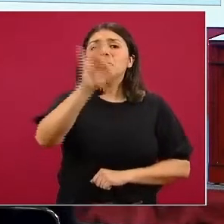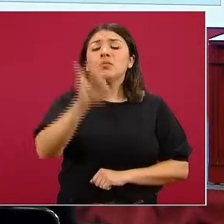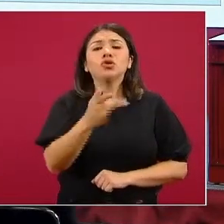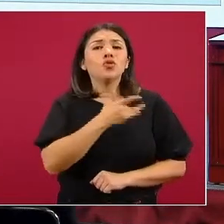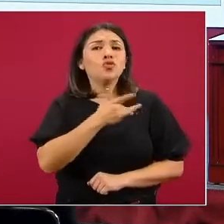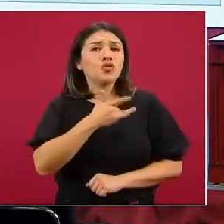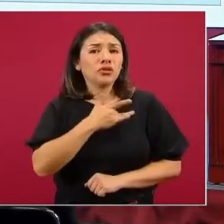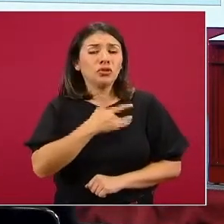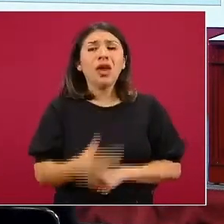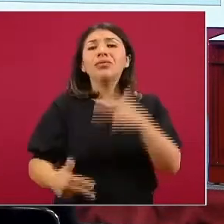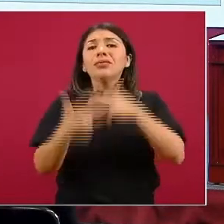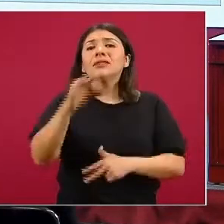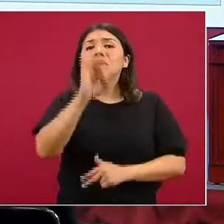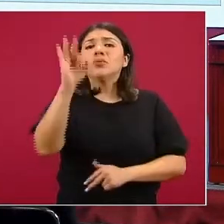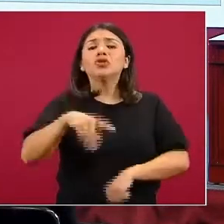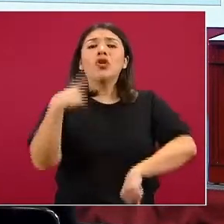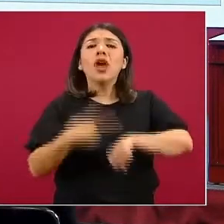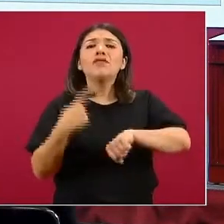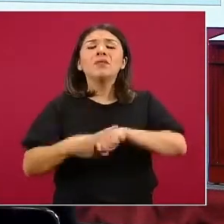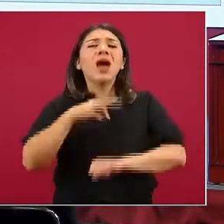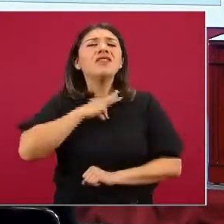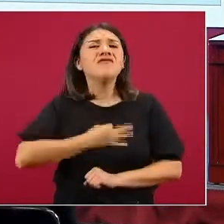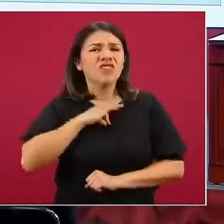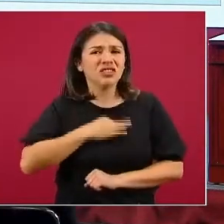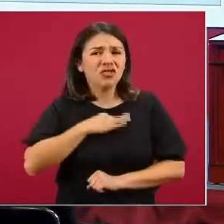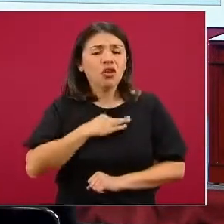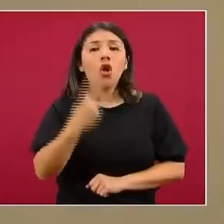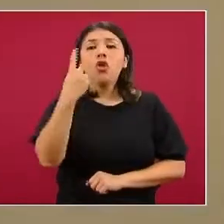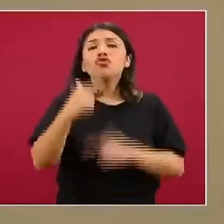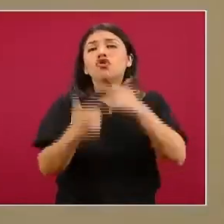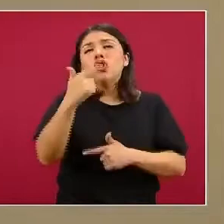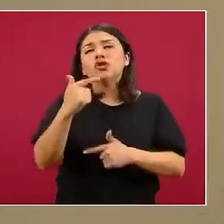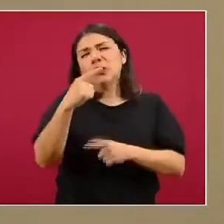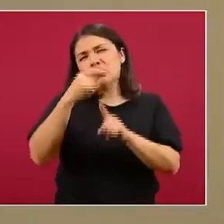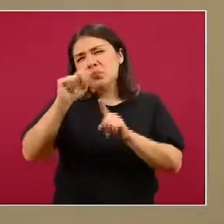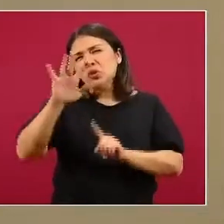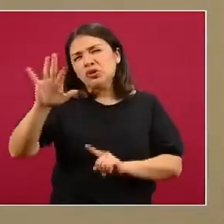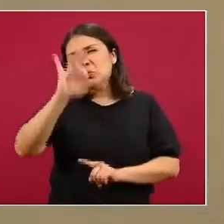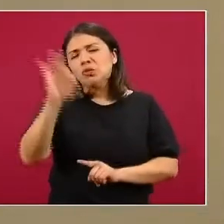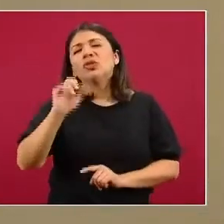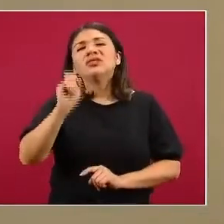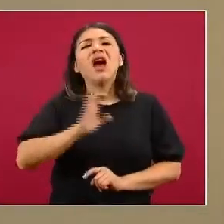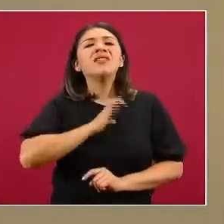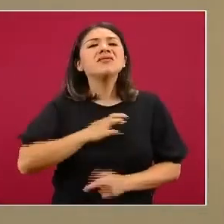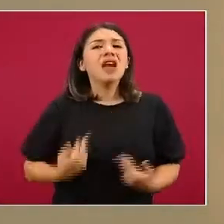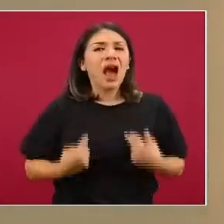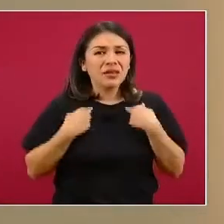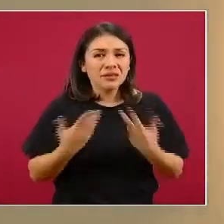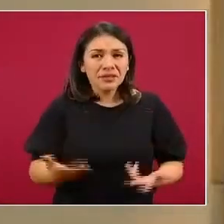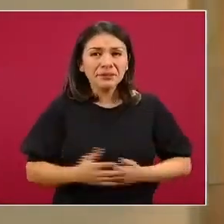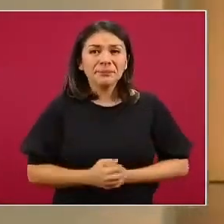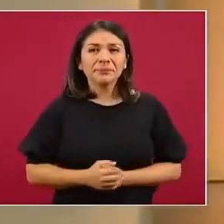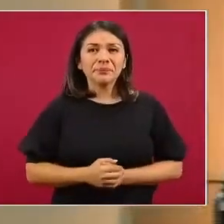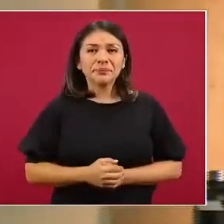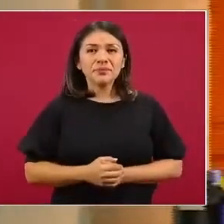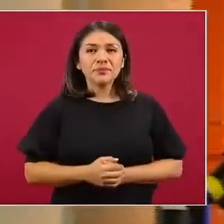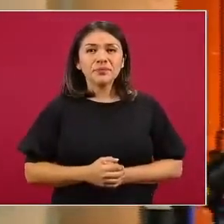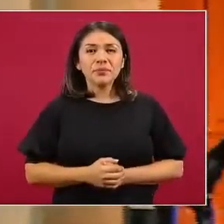corazón, 13% enfermedades infecciosas y 12,5% por cáncer. La siguiente.